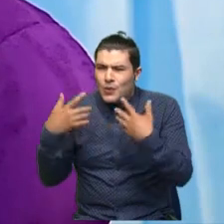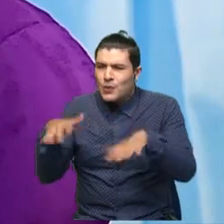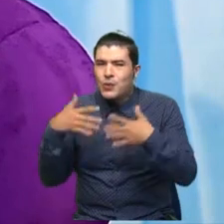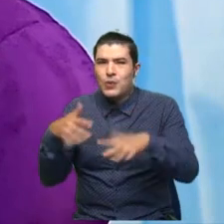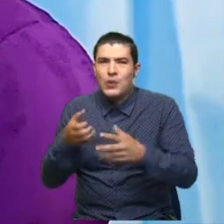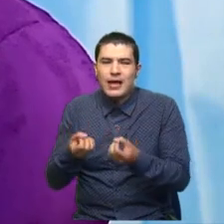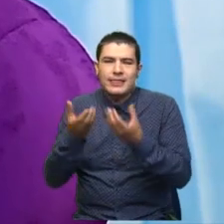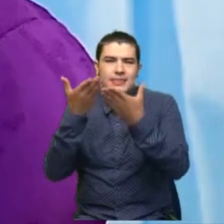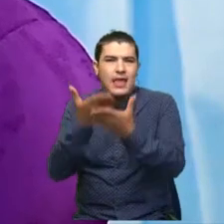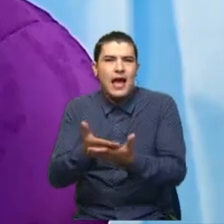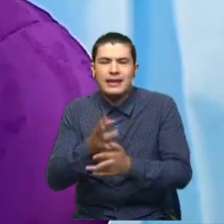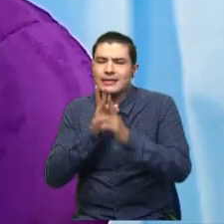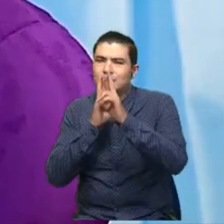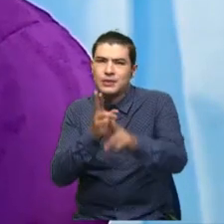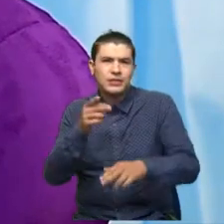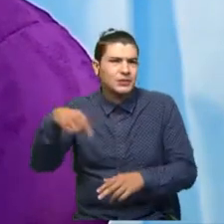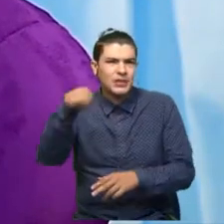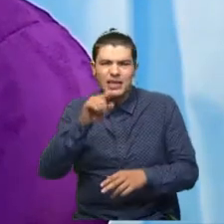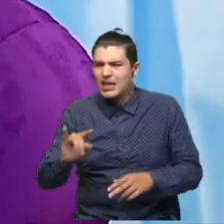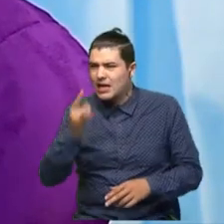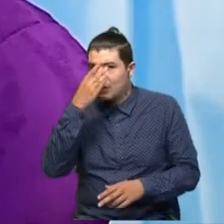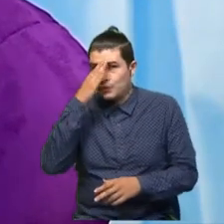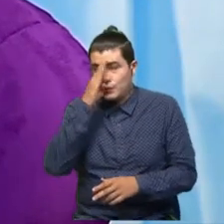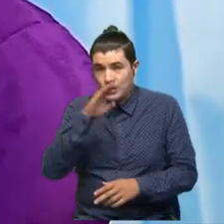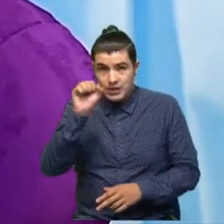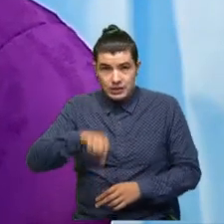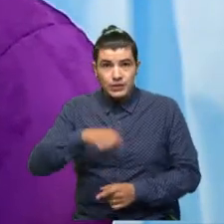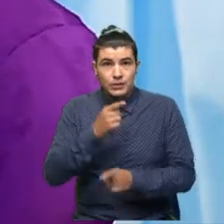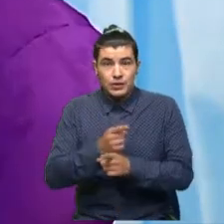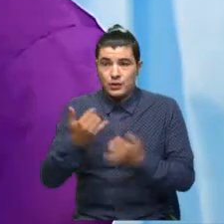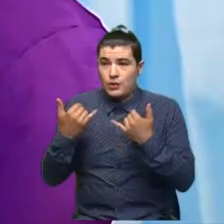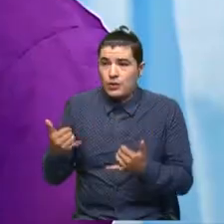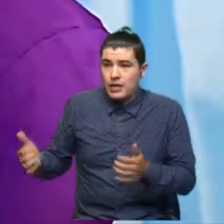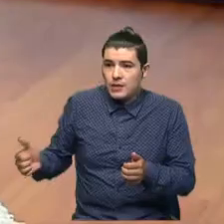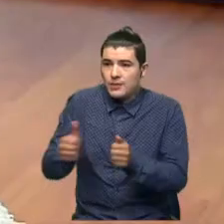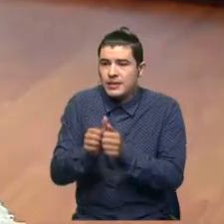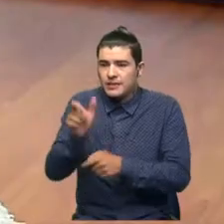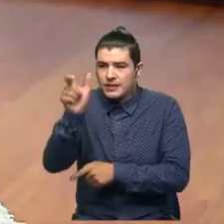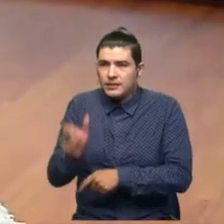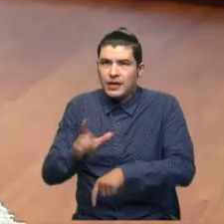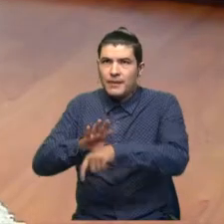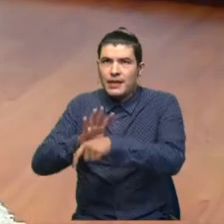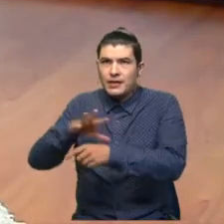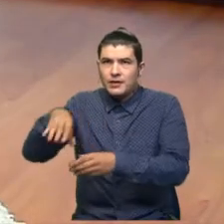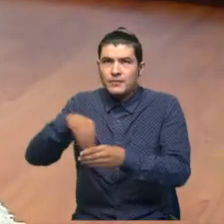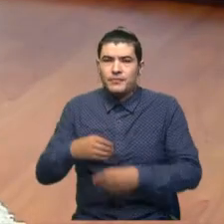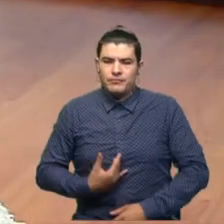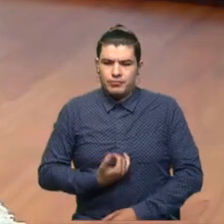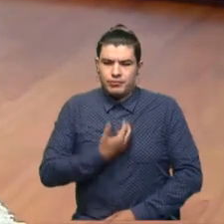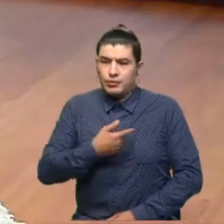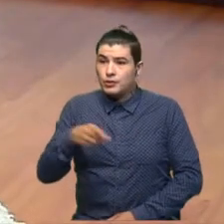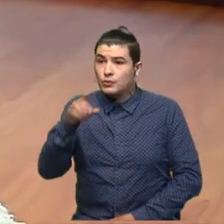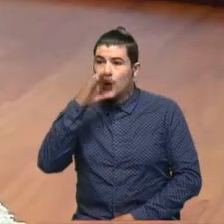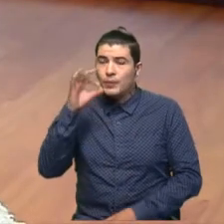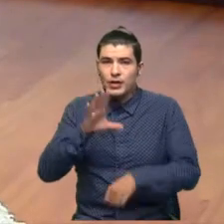las inquietudes de todos nuestros televidentes. Hoy, precisamente, tenemos a un médico internista y gastroenterólogo. Él es